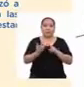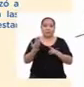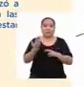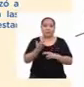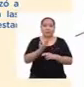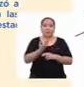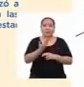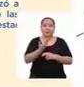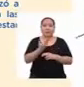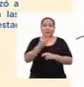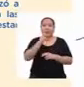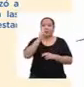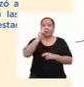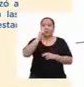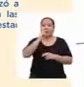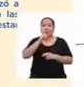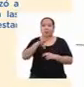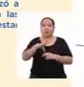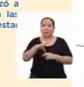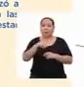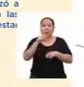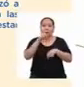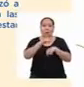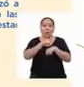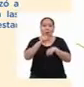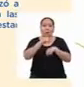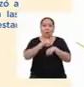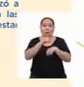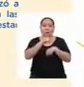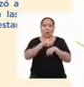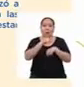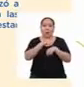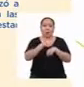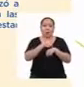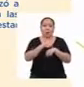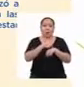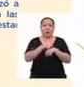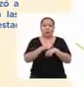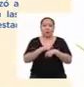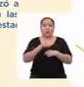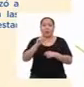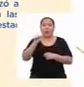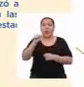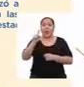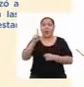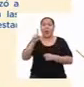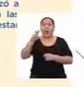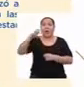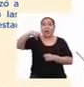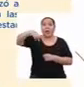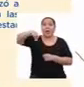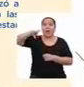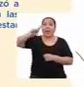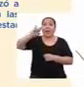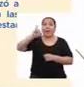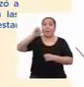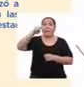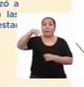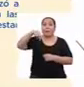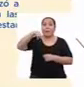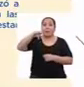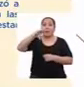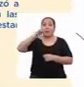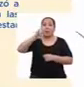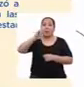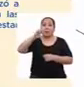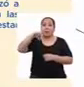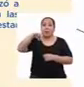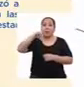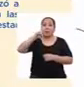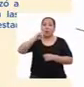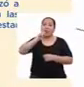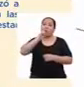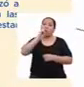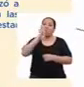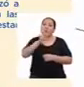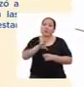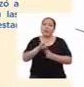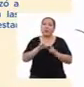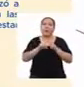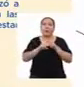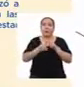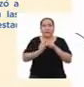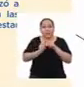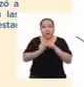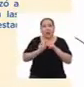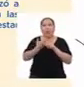que hace referencia a un momento en el tiempo. Al principio nos permite plantear una secuencia. Primero